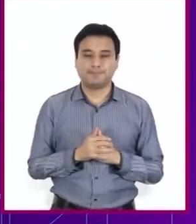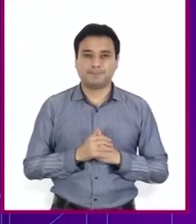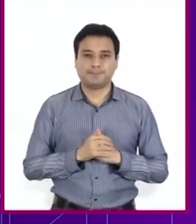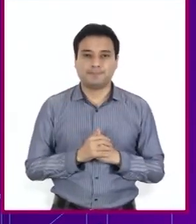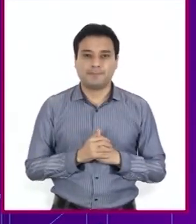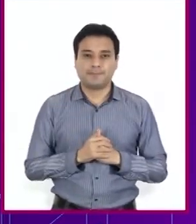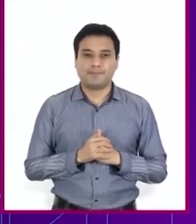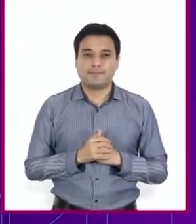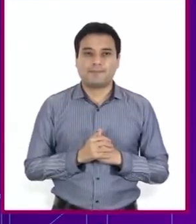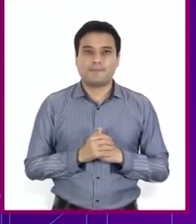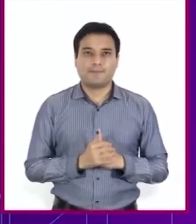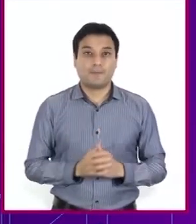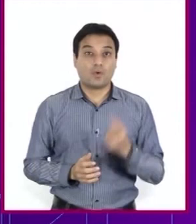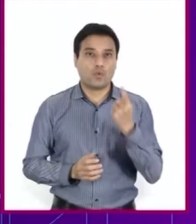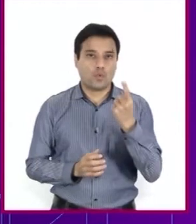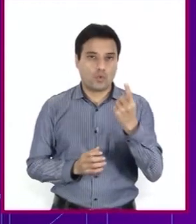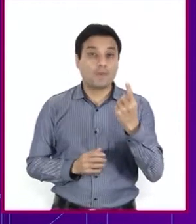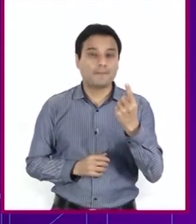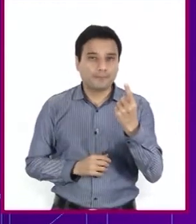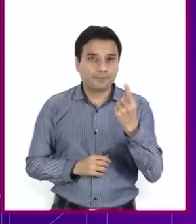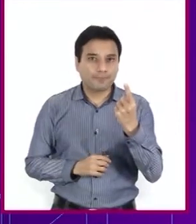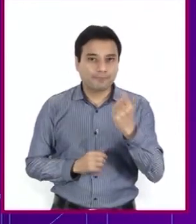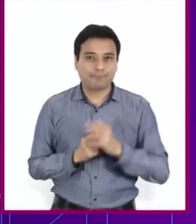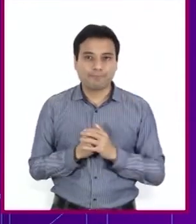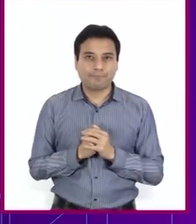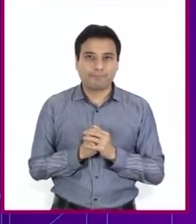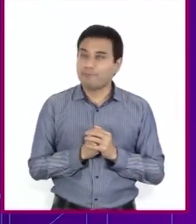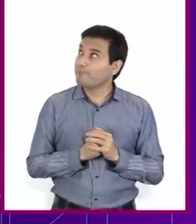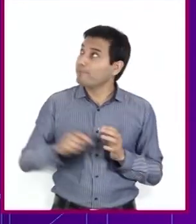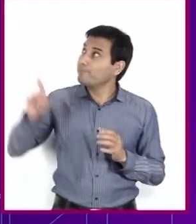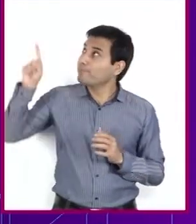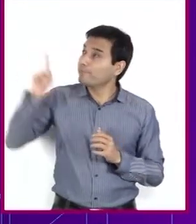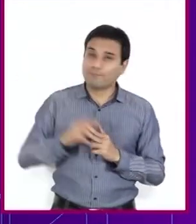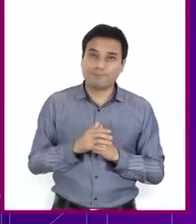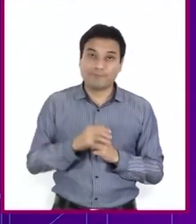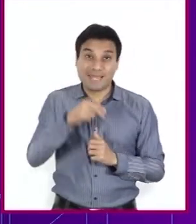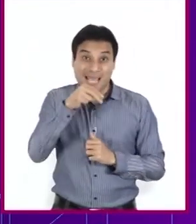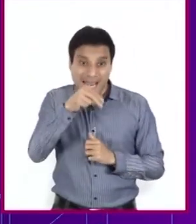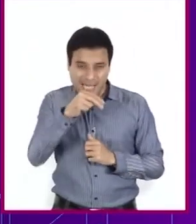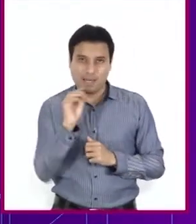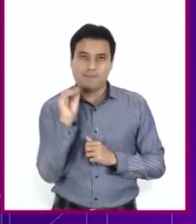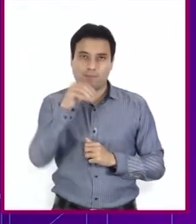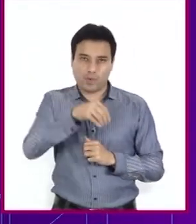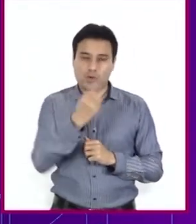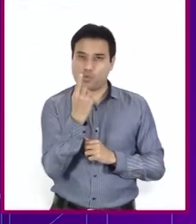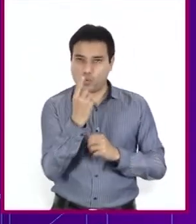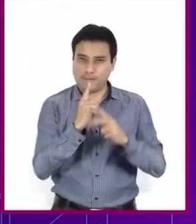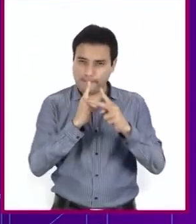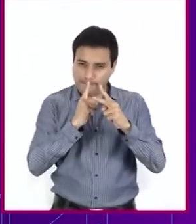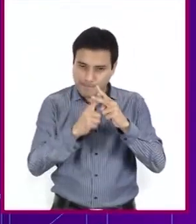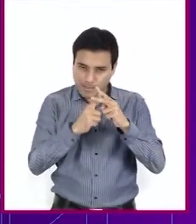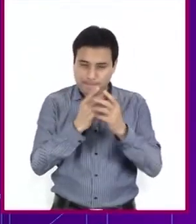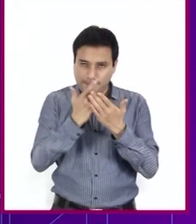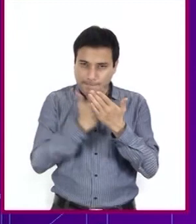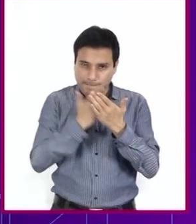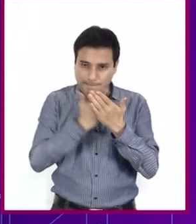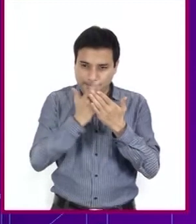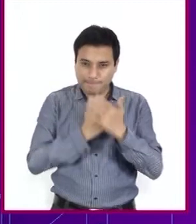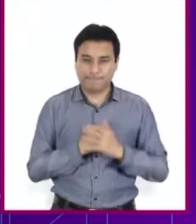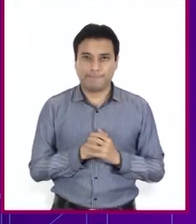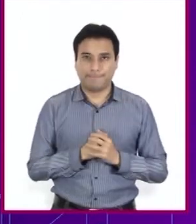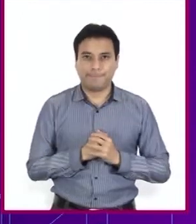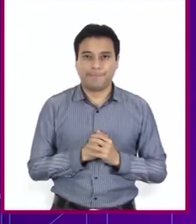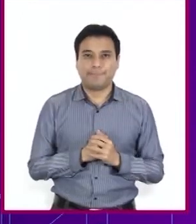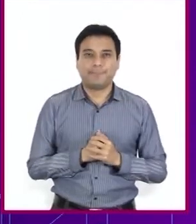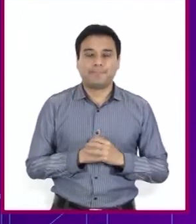Sustituimos el valor de 1 en la expresión algebraica n al cuadrado más n, todo